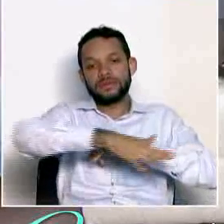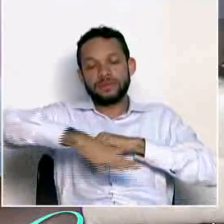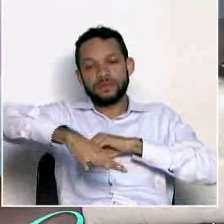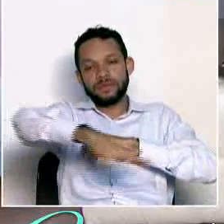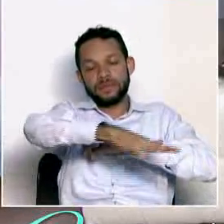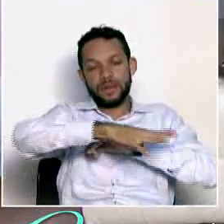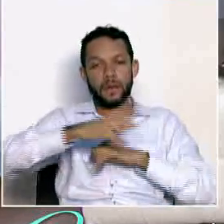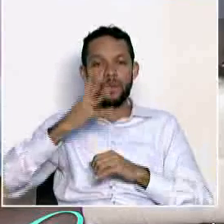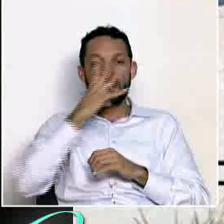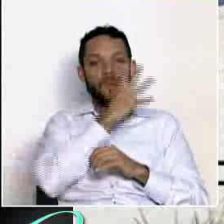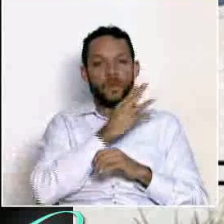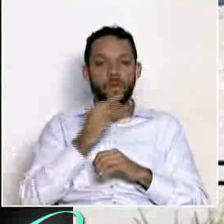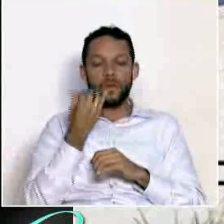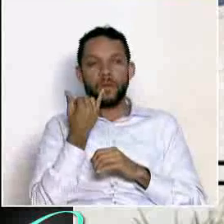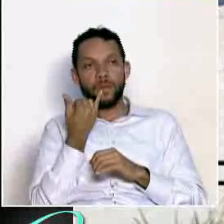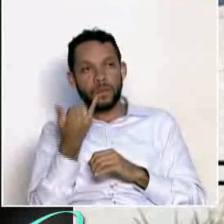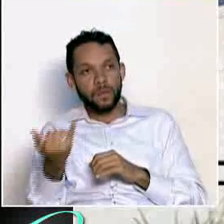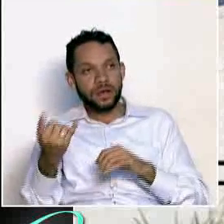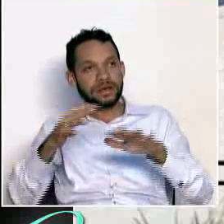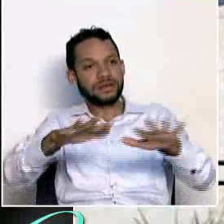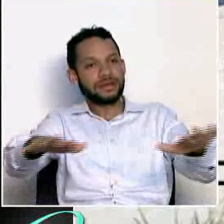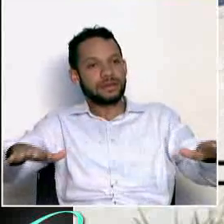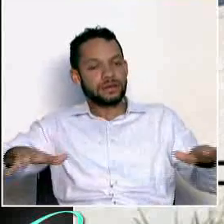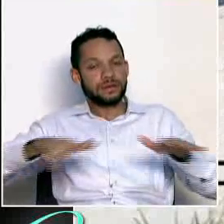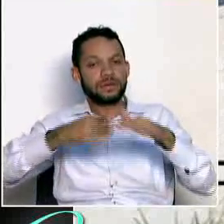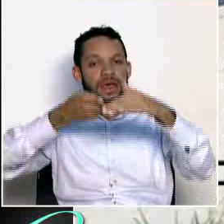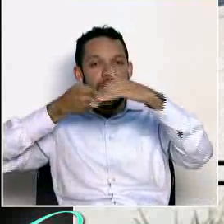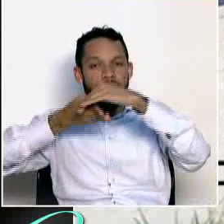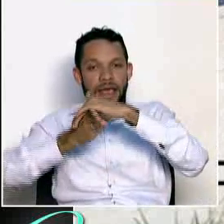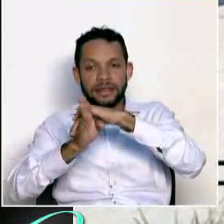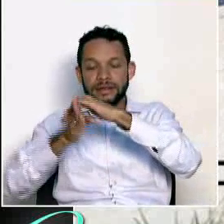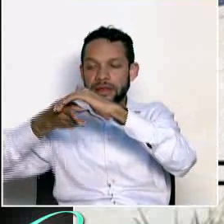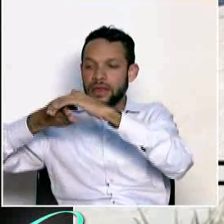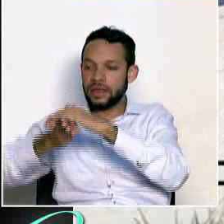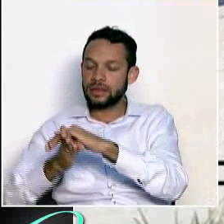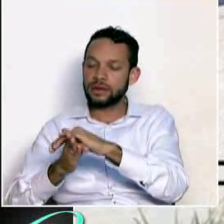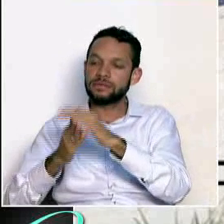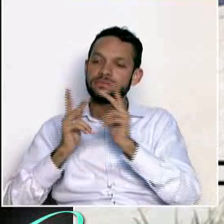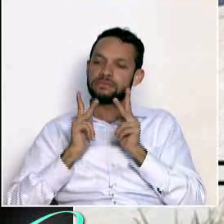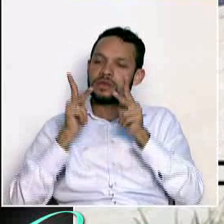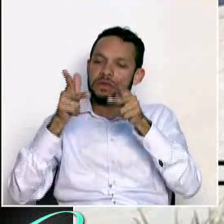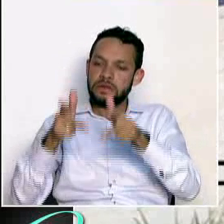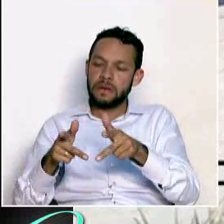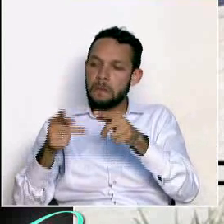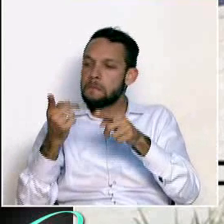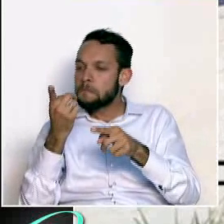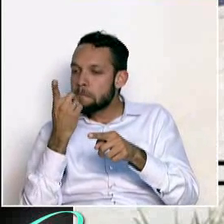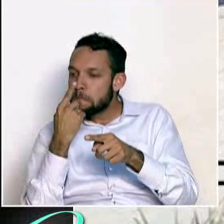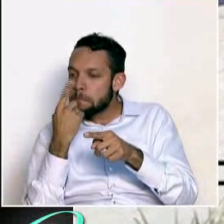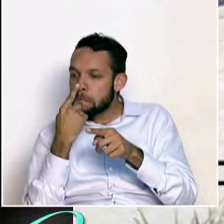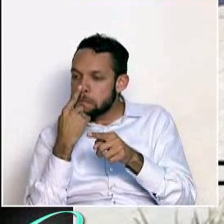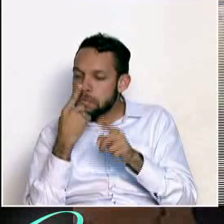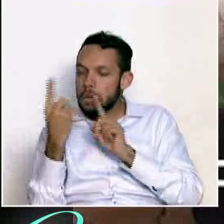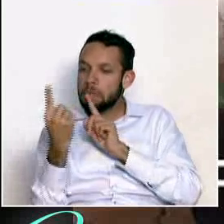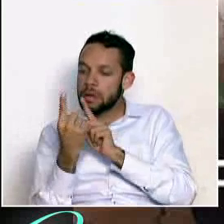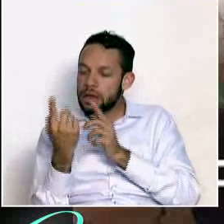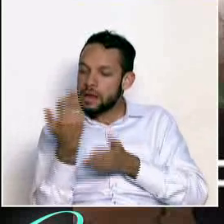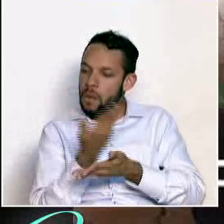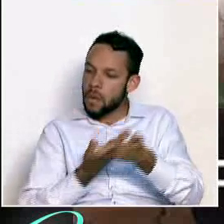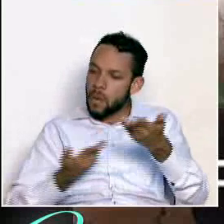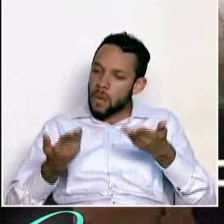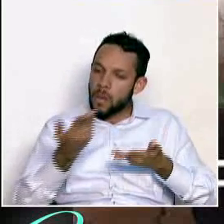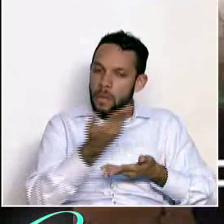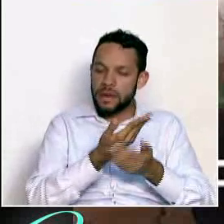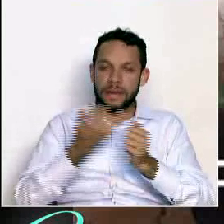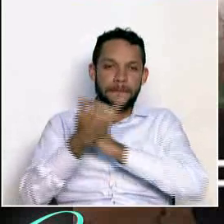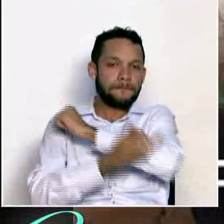Fumbayú, que es un sitio especial para que las personas tengan la oportunidad de reencontrarse con sus vidas